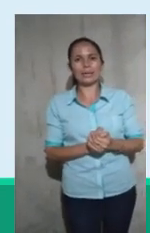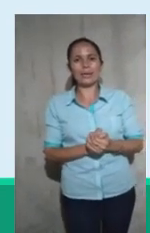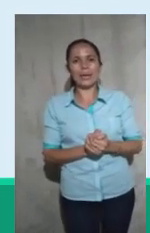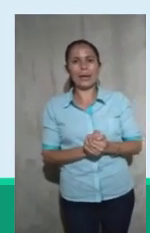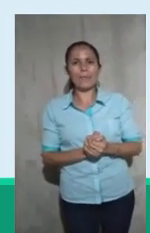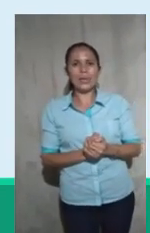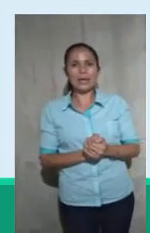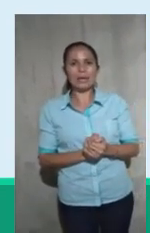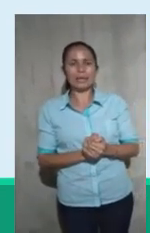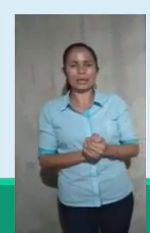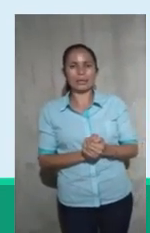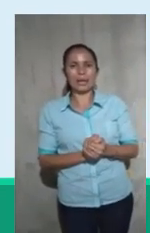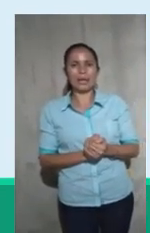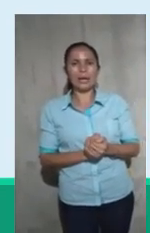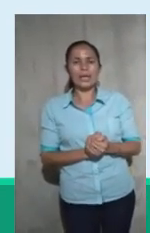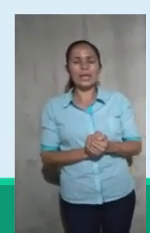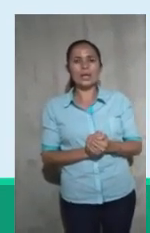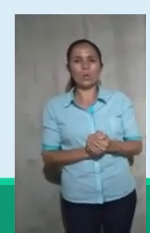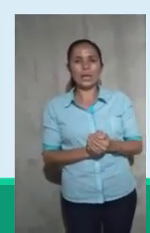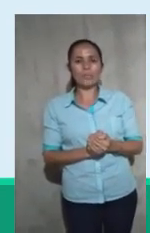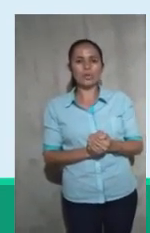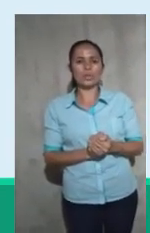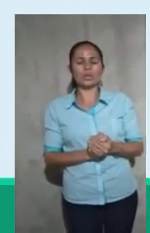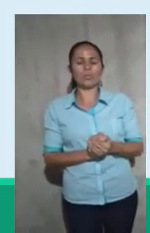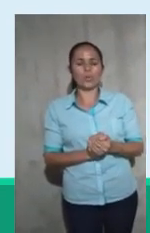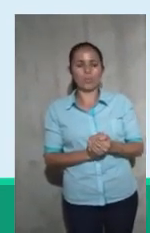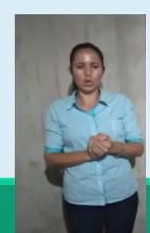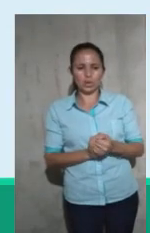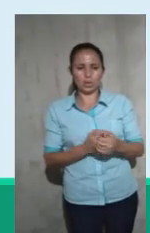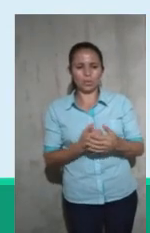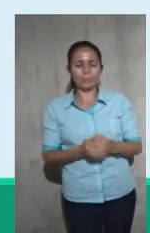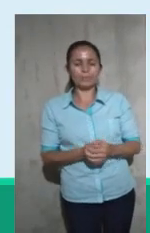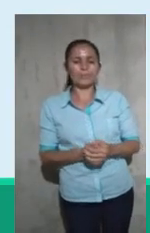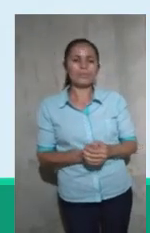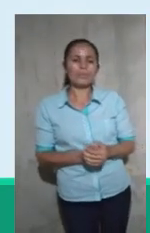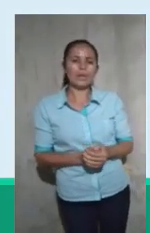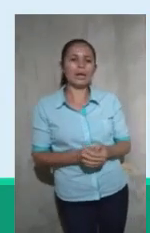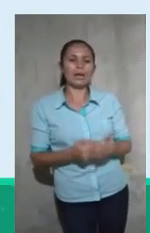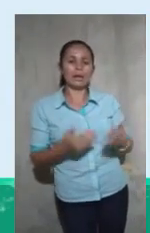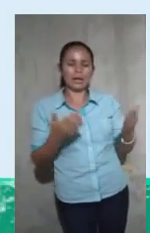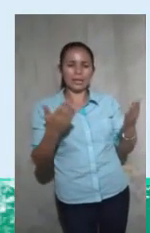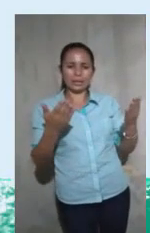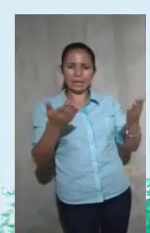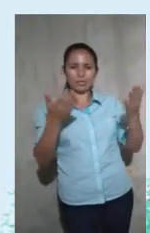esa carta vaya bien redactada y logremos nuestro propósito.